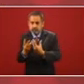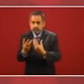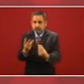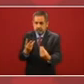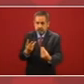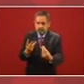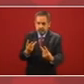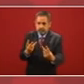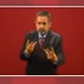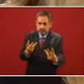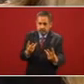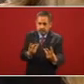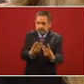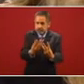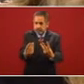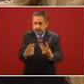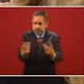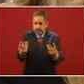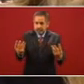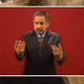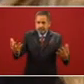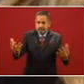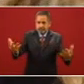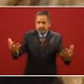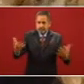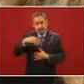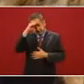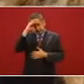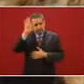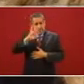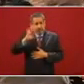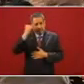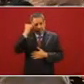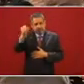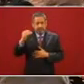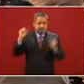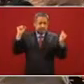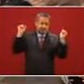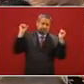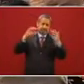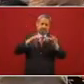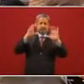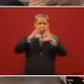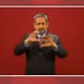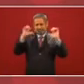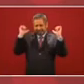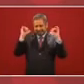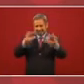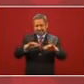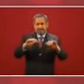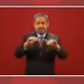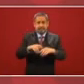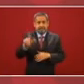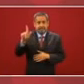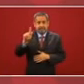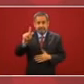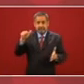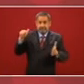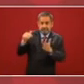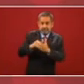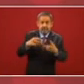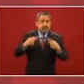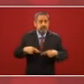A 2 o 3 más. Pensemos en un concierto público, 70,000